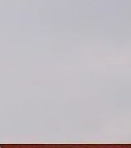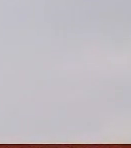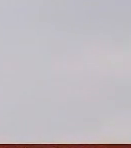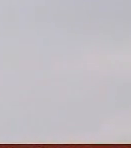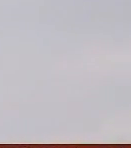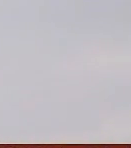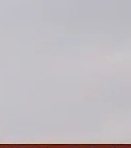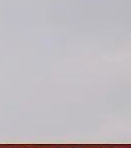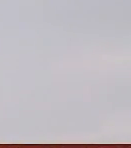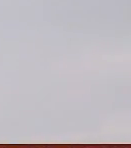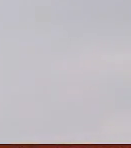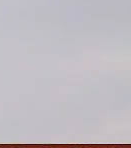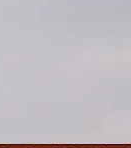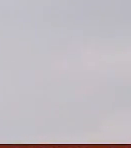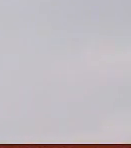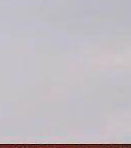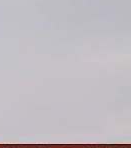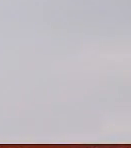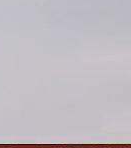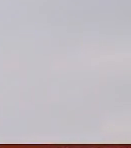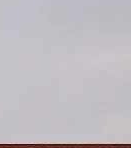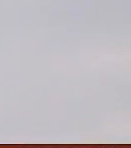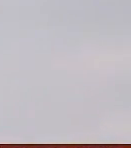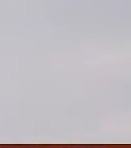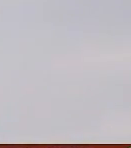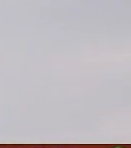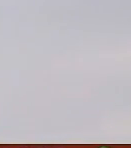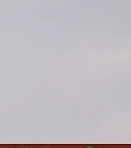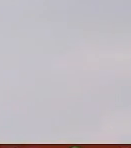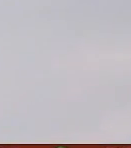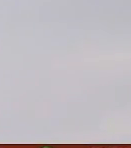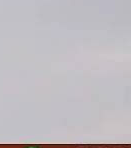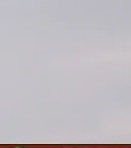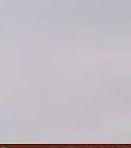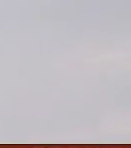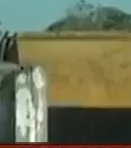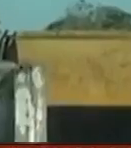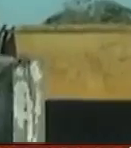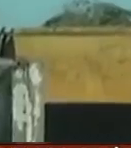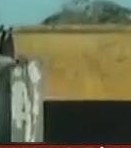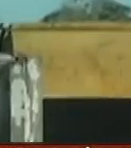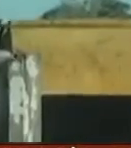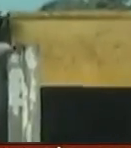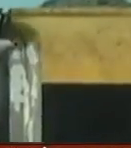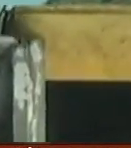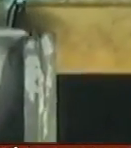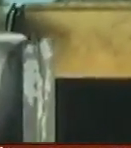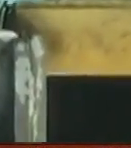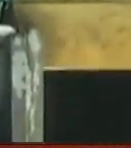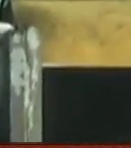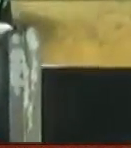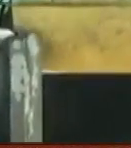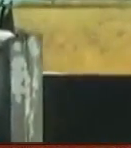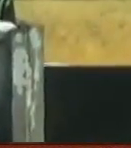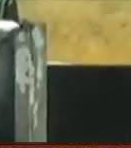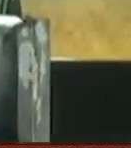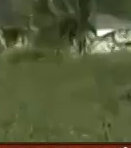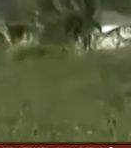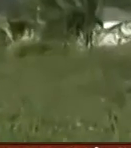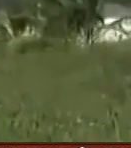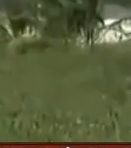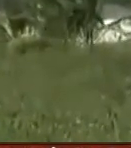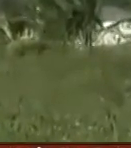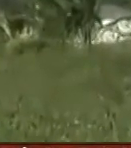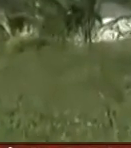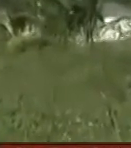sentido, usted como presidente del Consejo Coordinador Empresarial, ¿tienen alguna estrategia, algún plan